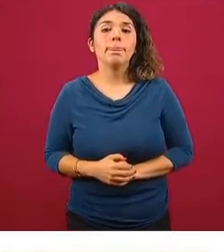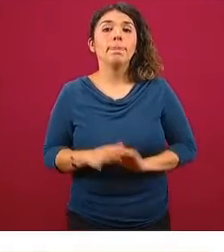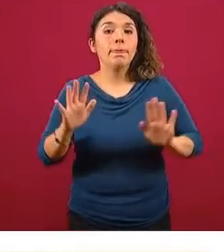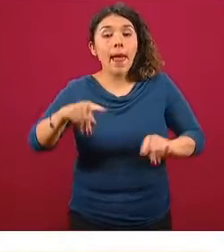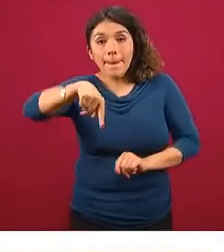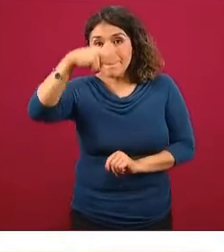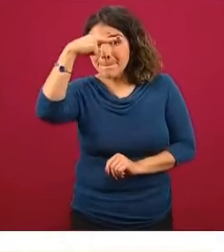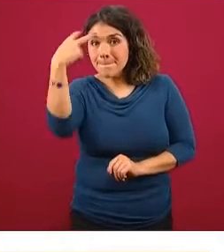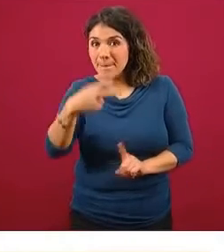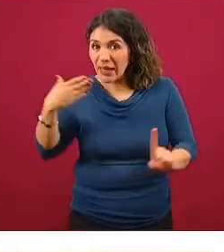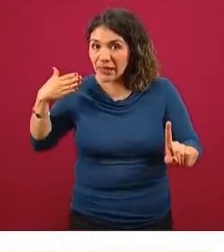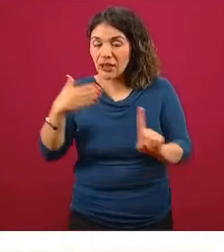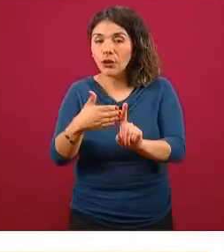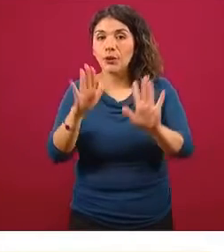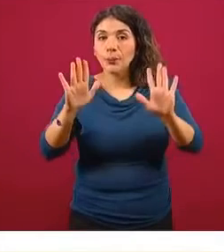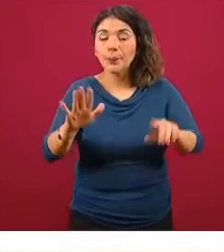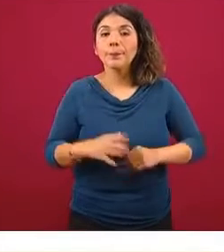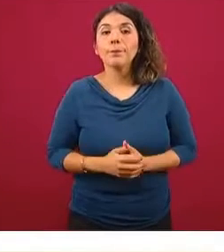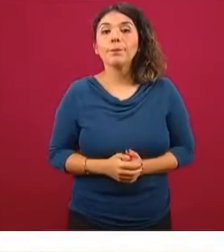con México.